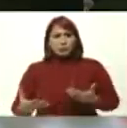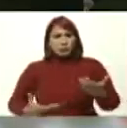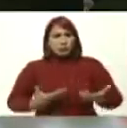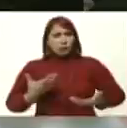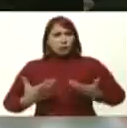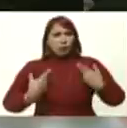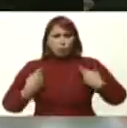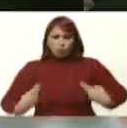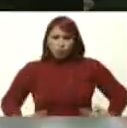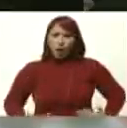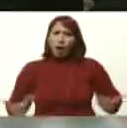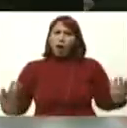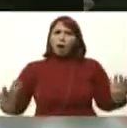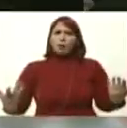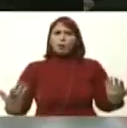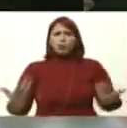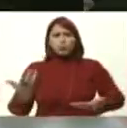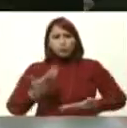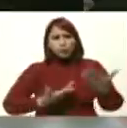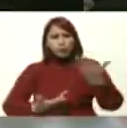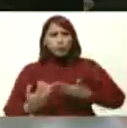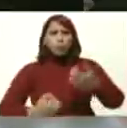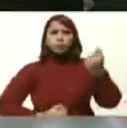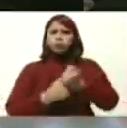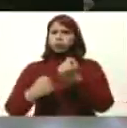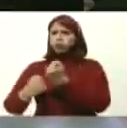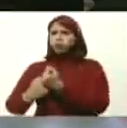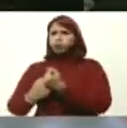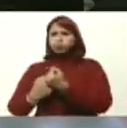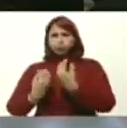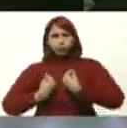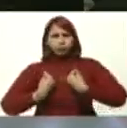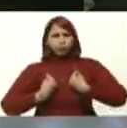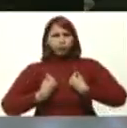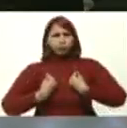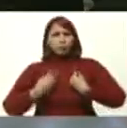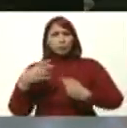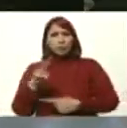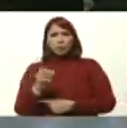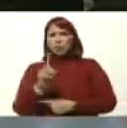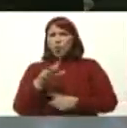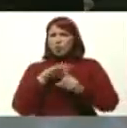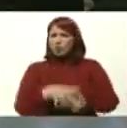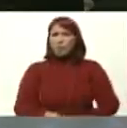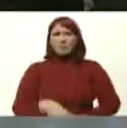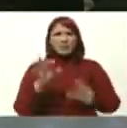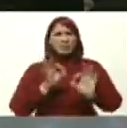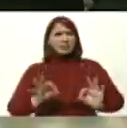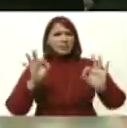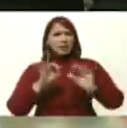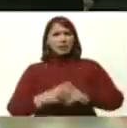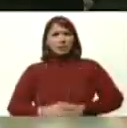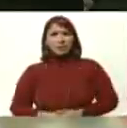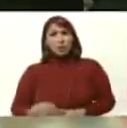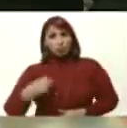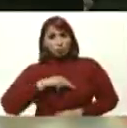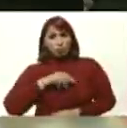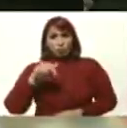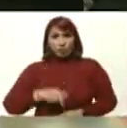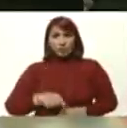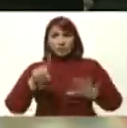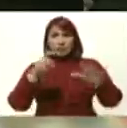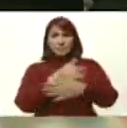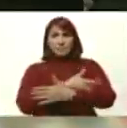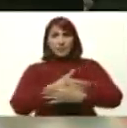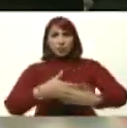humano, esa solidaridad innata de los venezolanos, que no despreciamos a nadie. Porque aquí tenemos a 6 millones